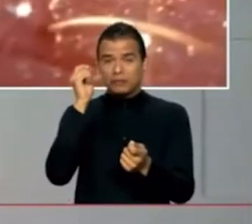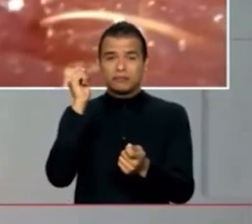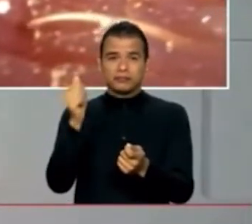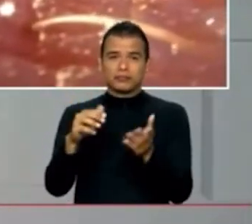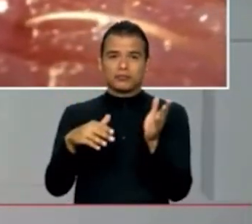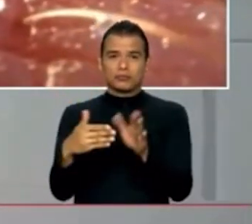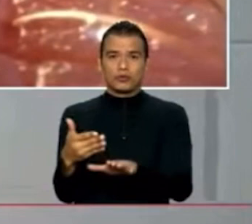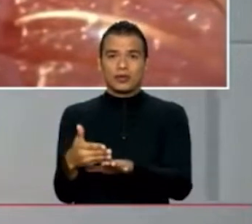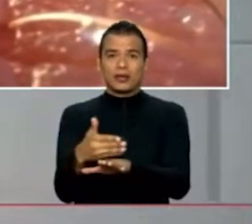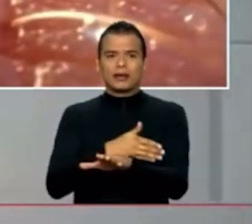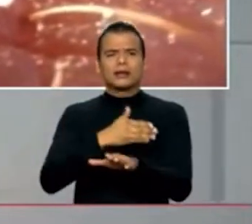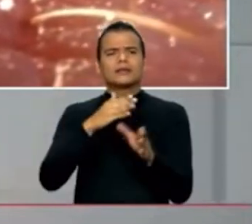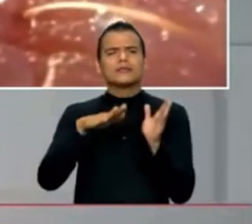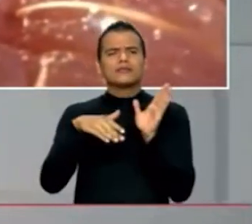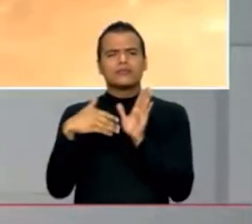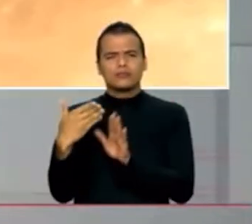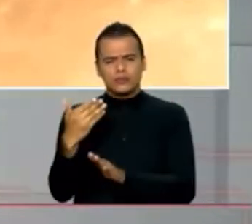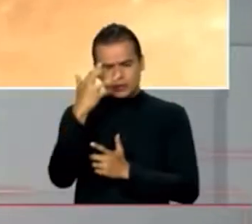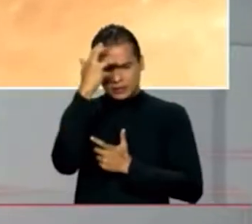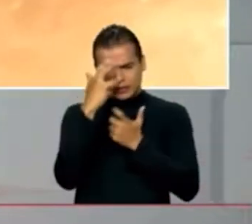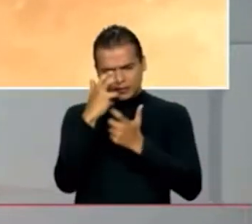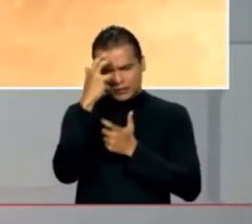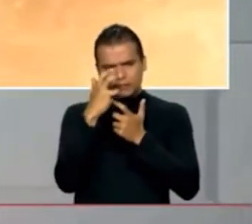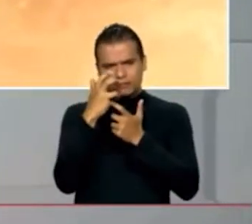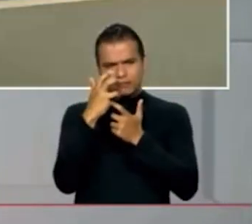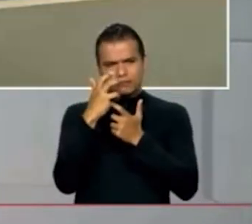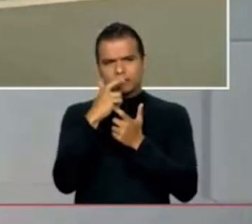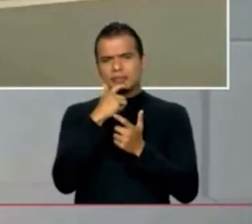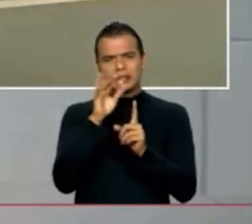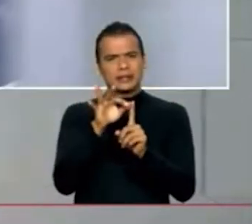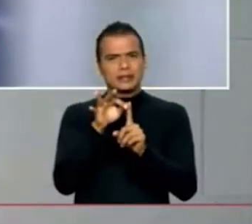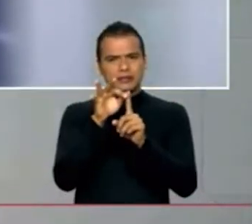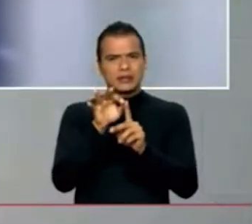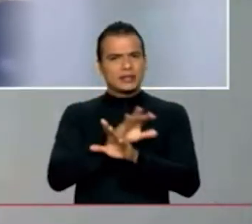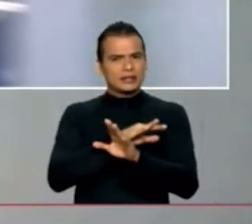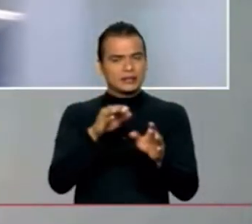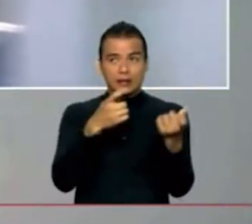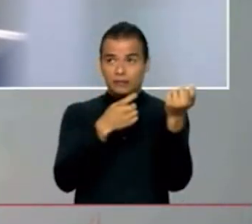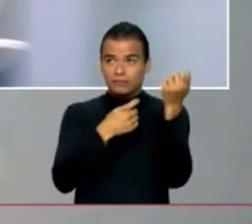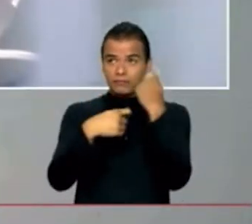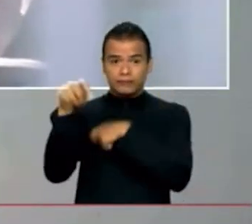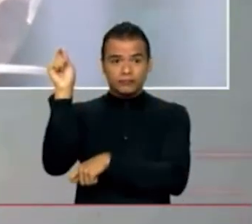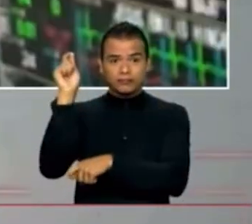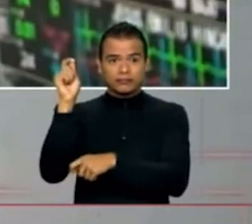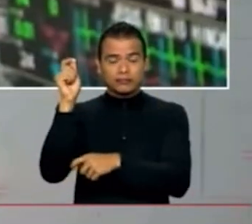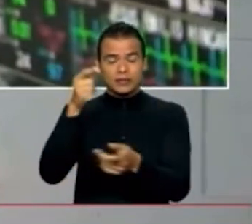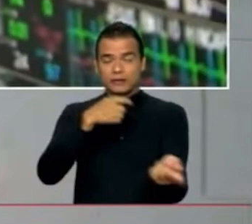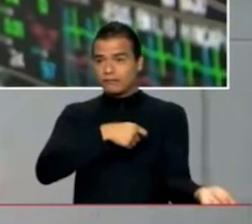le fue realizado un examen diagnóstico que ya fue enviado al Laboratorio de Salud Departamental.